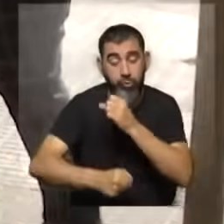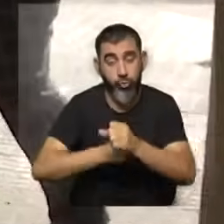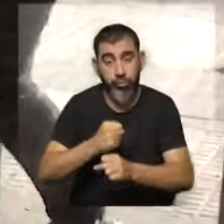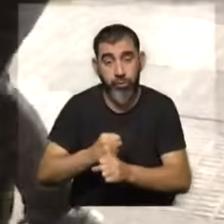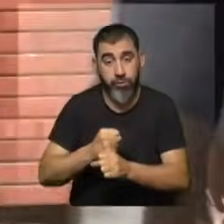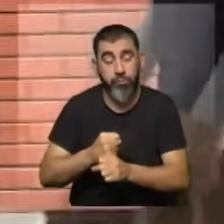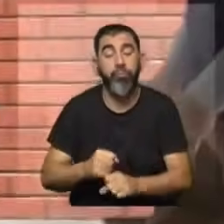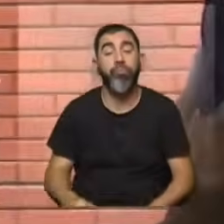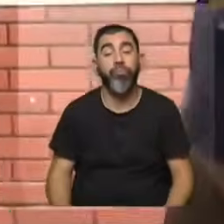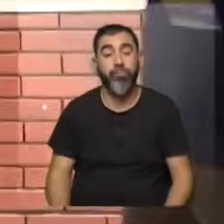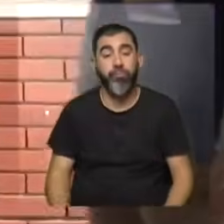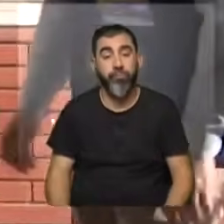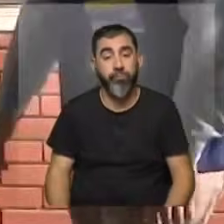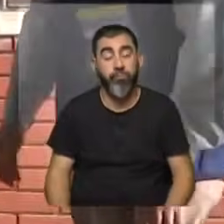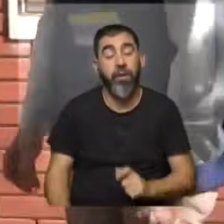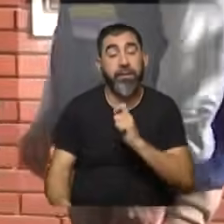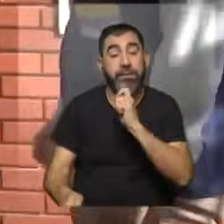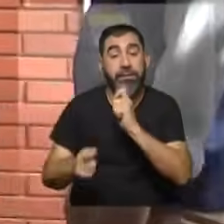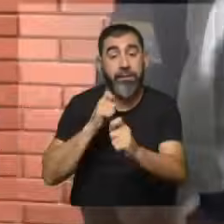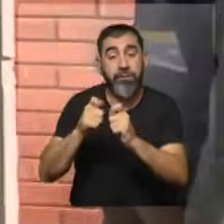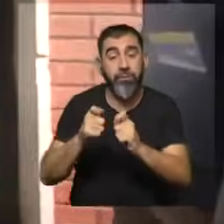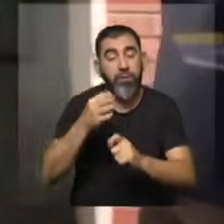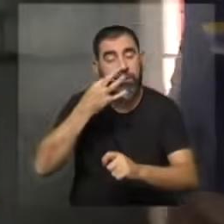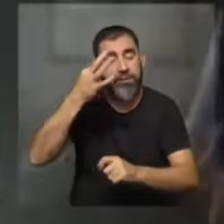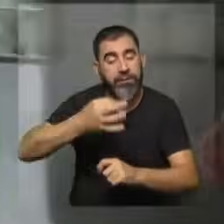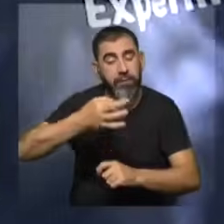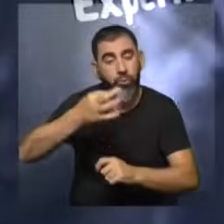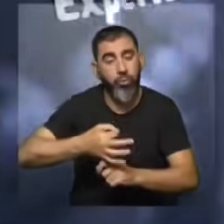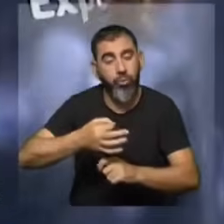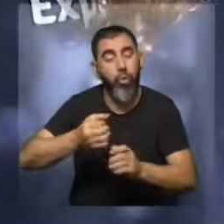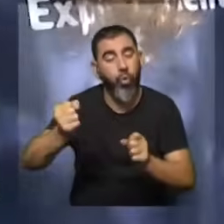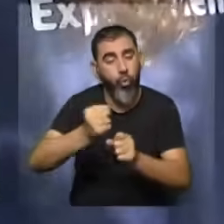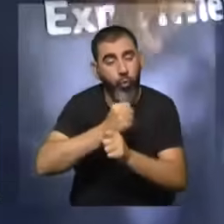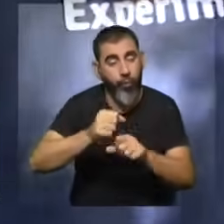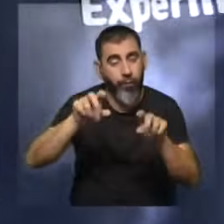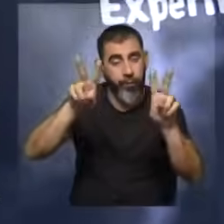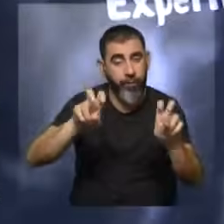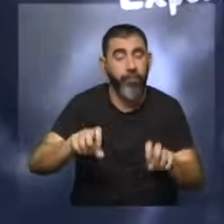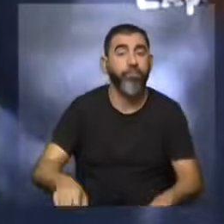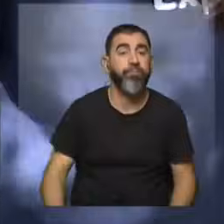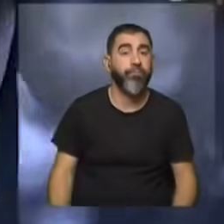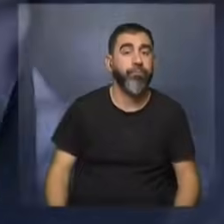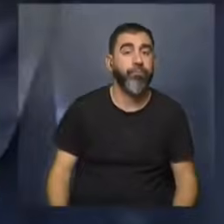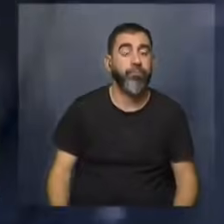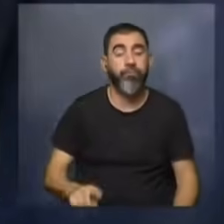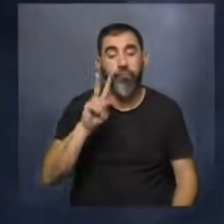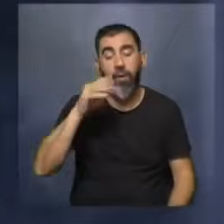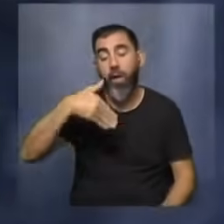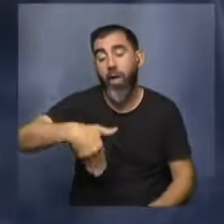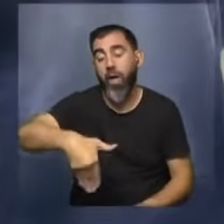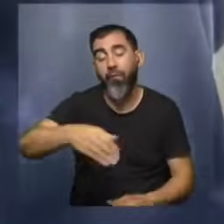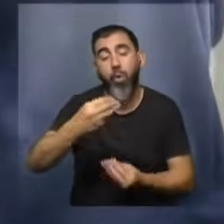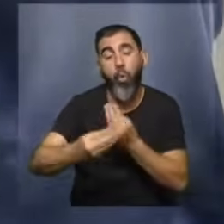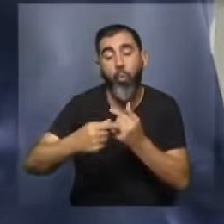o muy próximo entonces bueno el censo seguramente va va a ratificar eso y bueno veremos Cómo